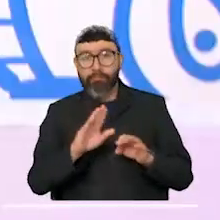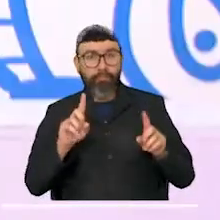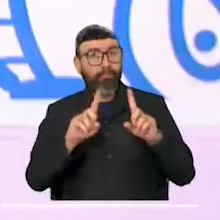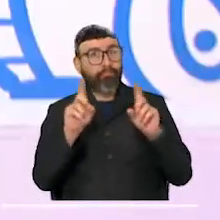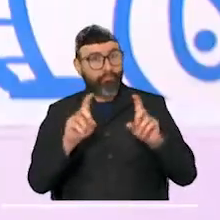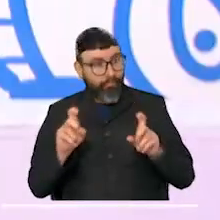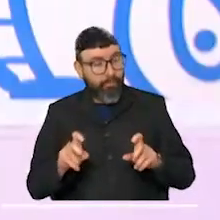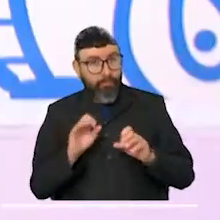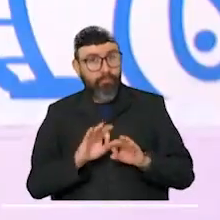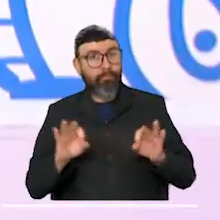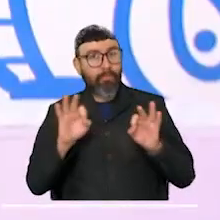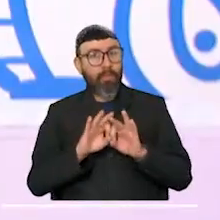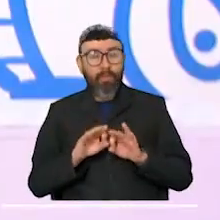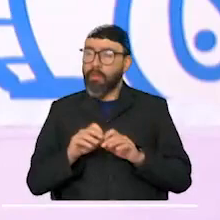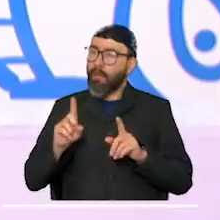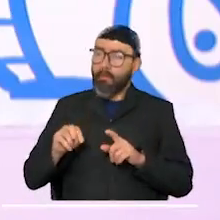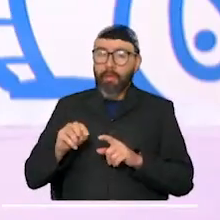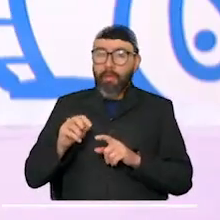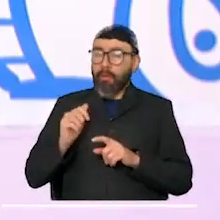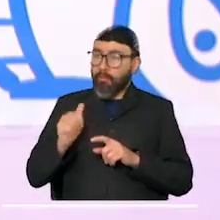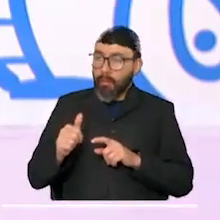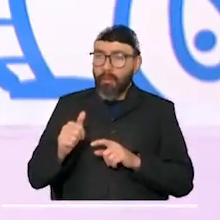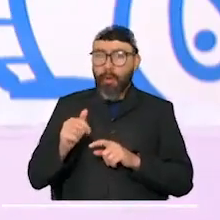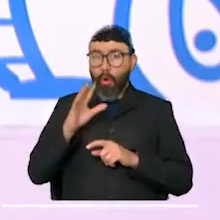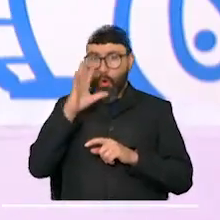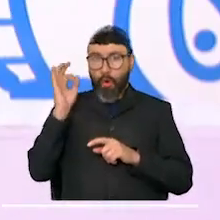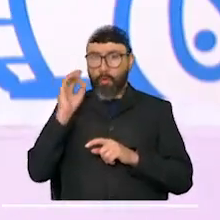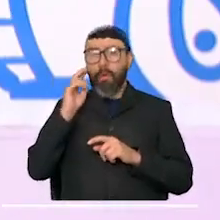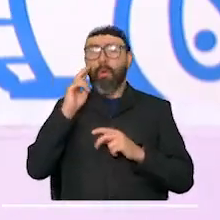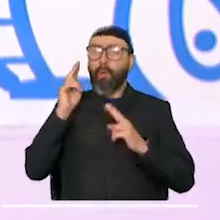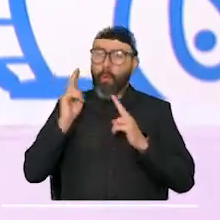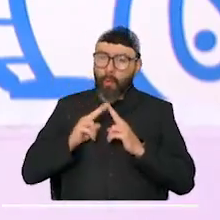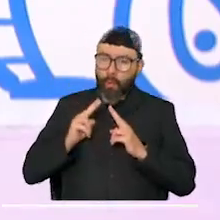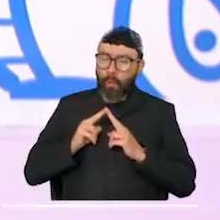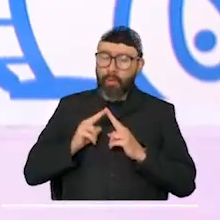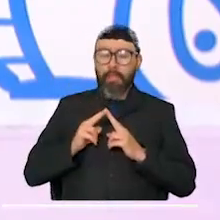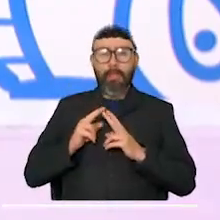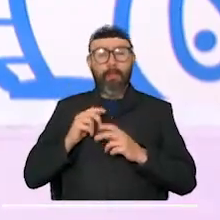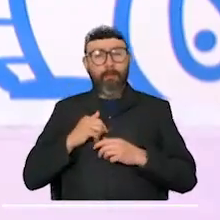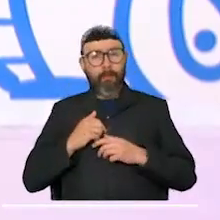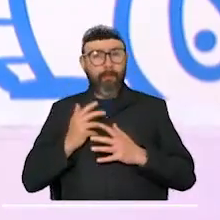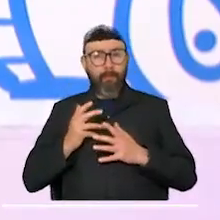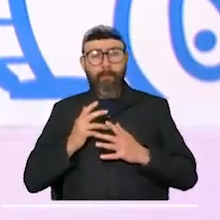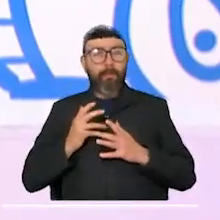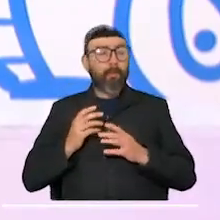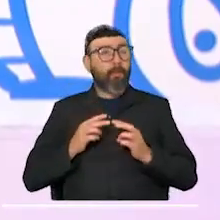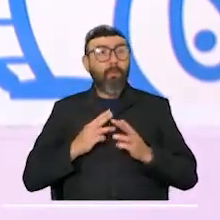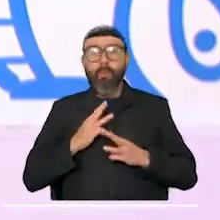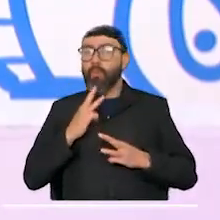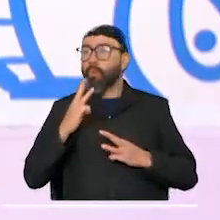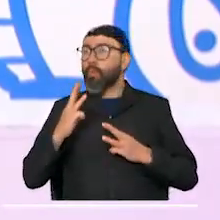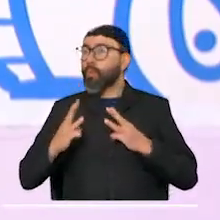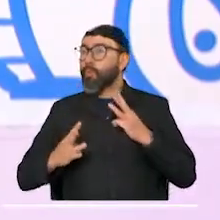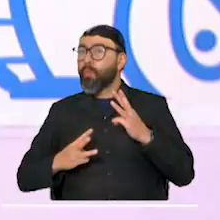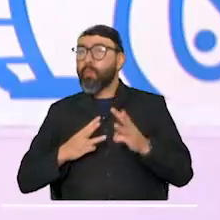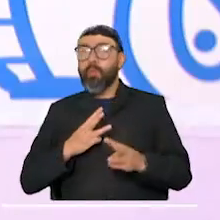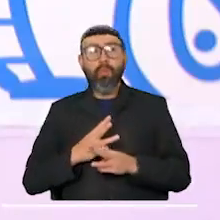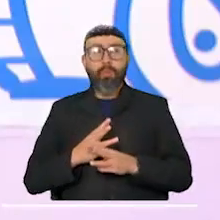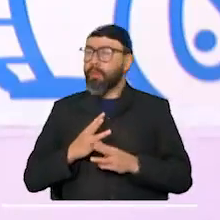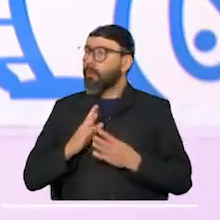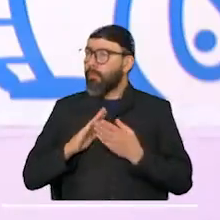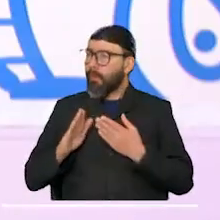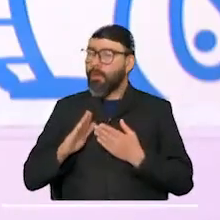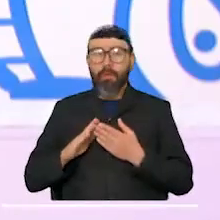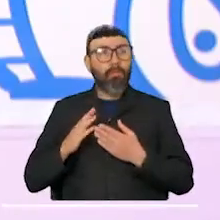el hombre va conociendo que se se acerca a un mundo no y no es simplemente Discúlpeme pero